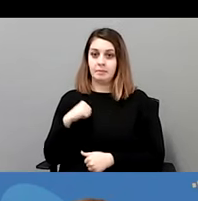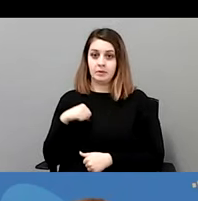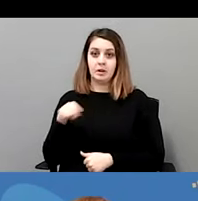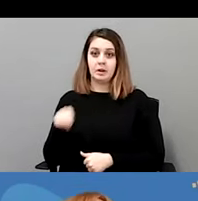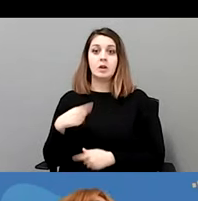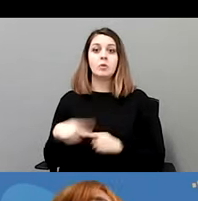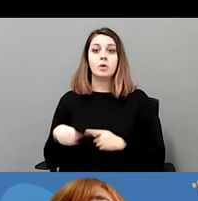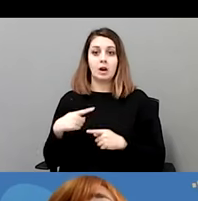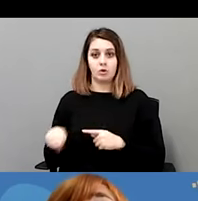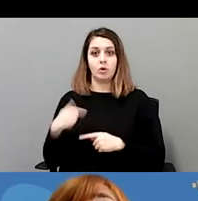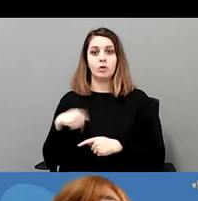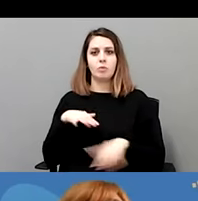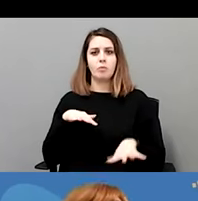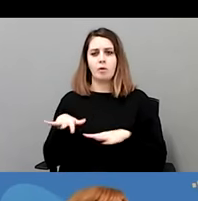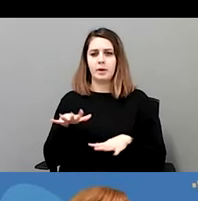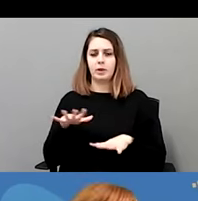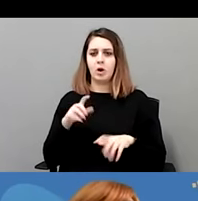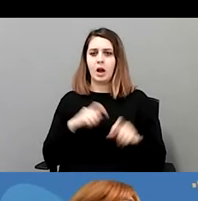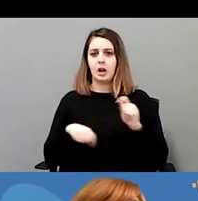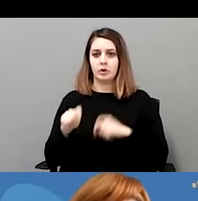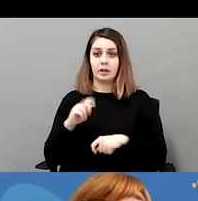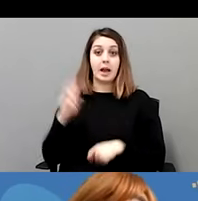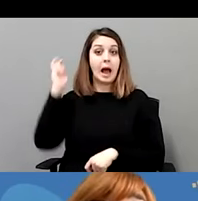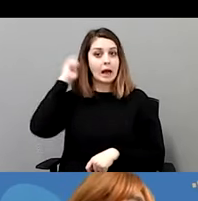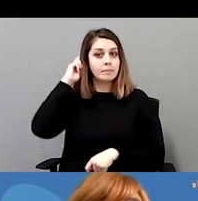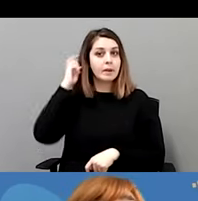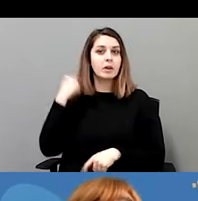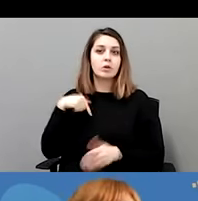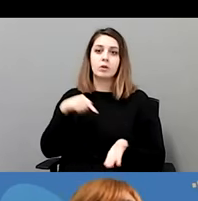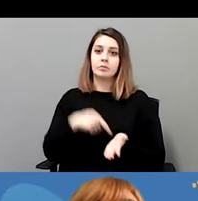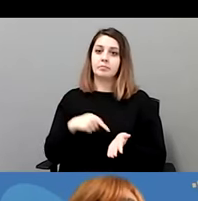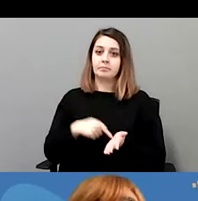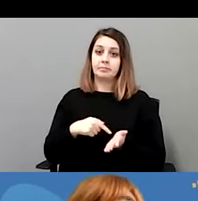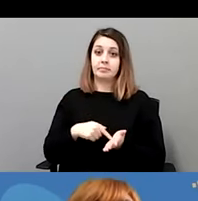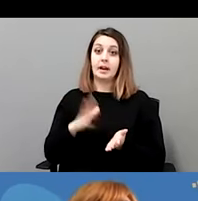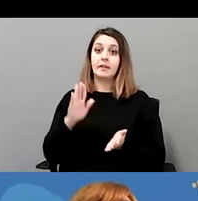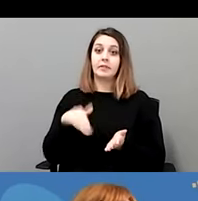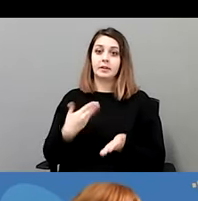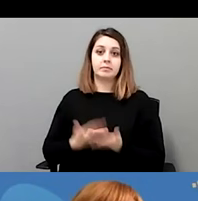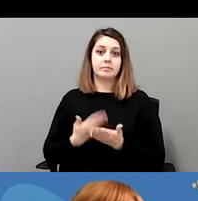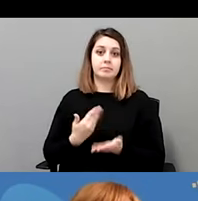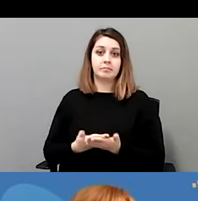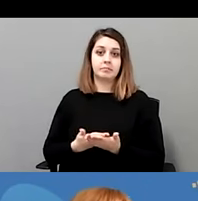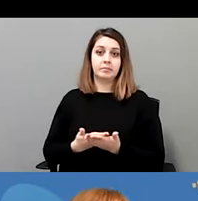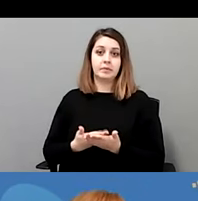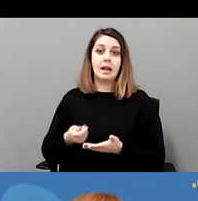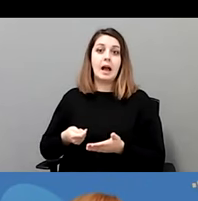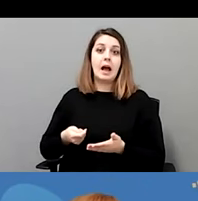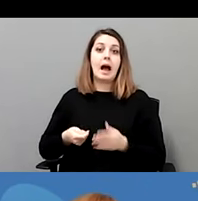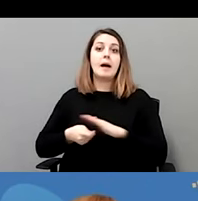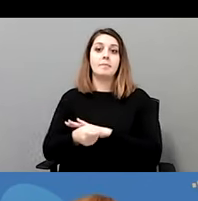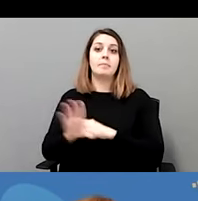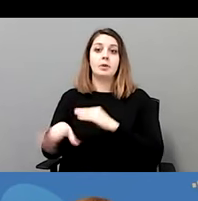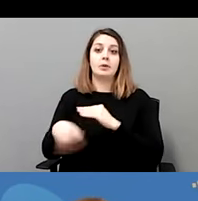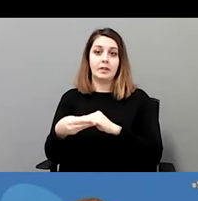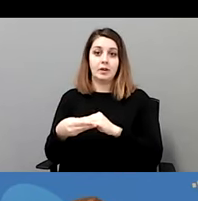las cosas que desde el movimiento asociativo ASPACE estábamos solicitando y que así hicimos constar en las aportaciones a